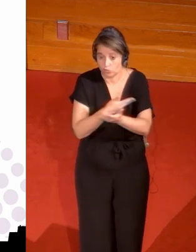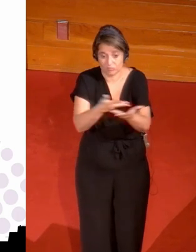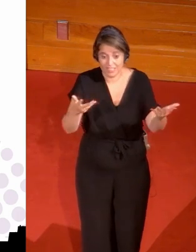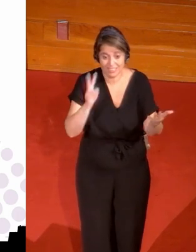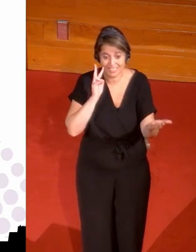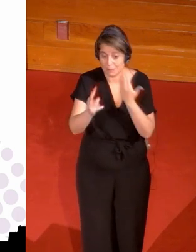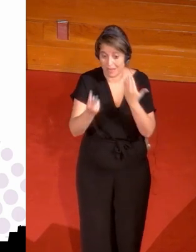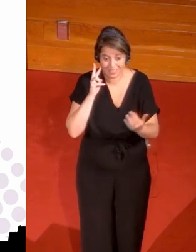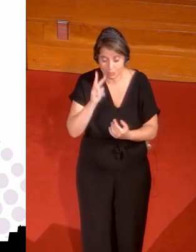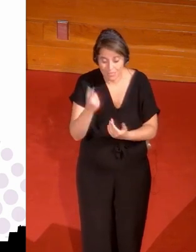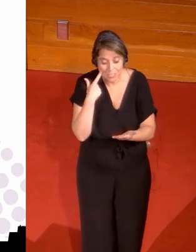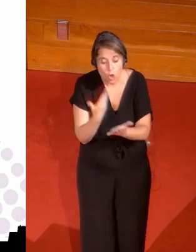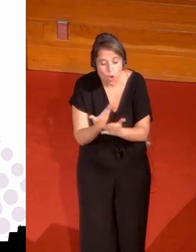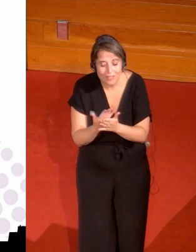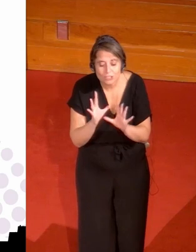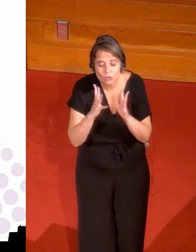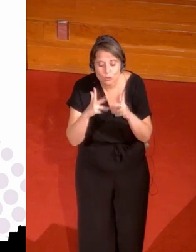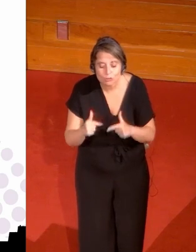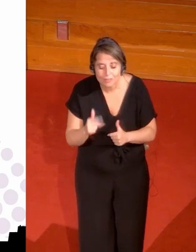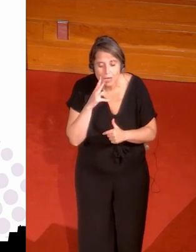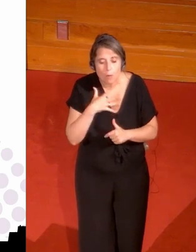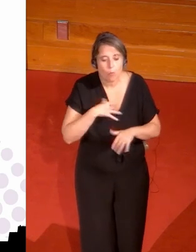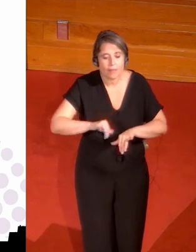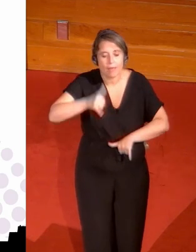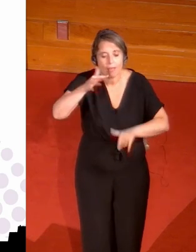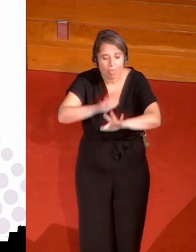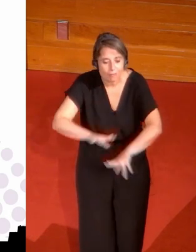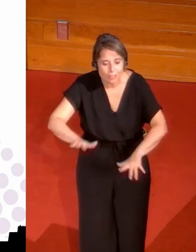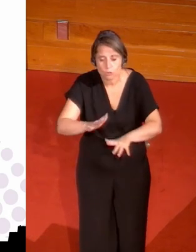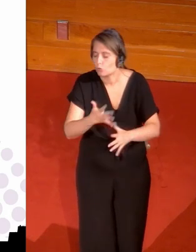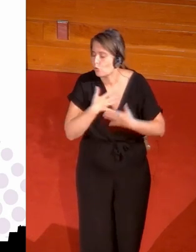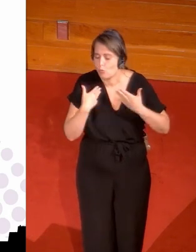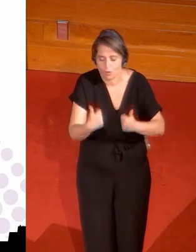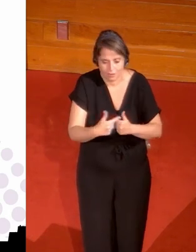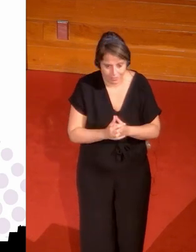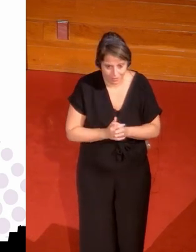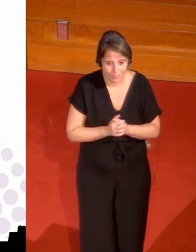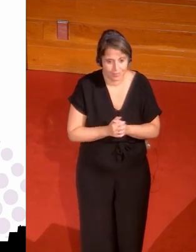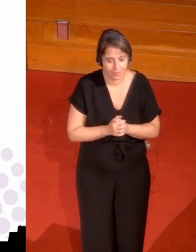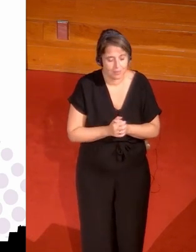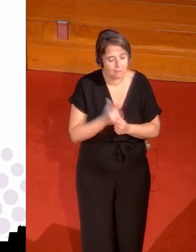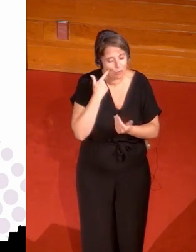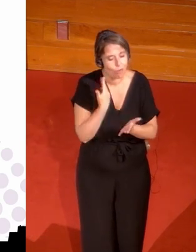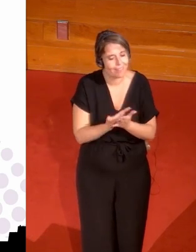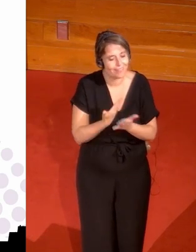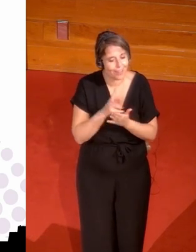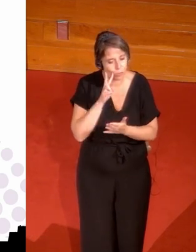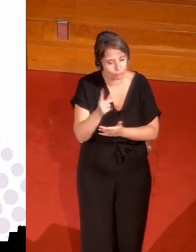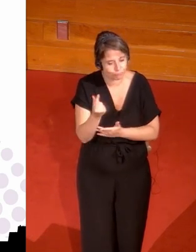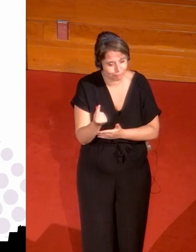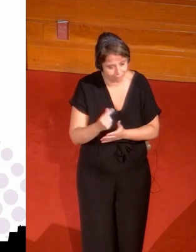transparente lo sabes lo ves lo puedes considerar lobby lo puedes considerar un factor más lo puedes considerar corrupción pero